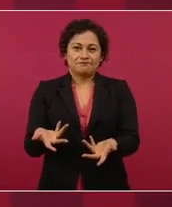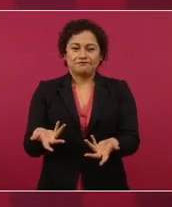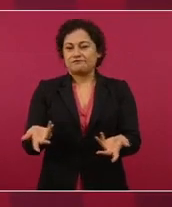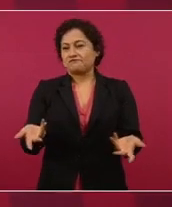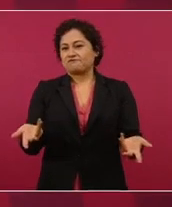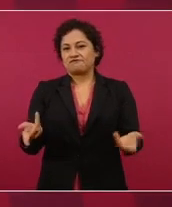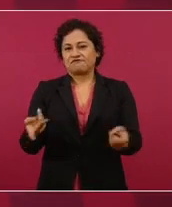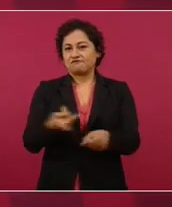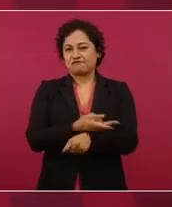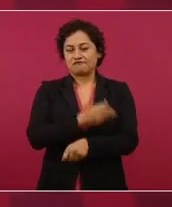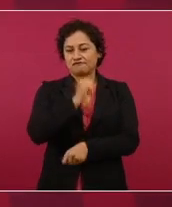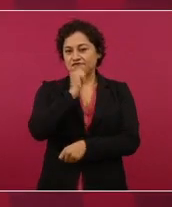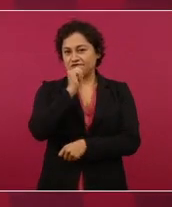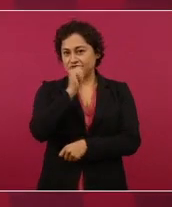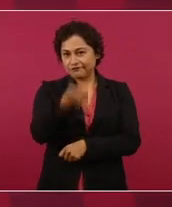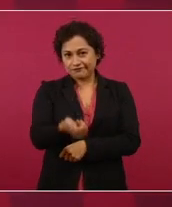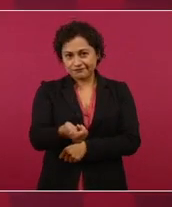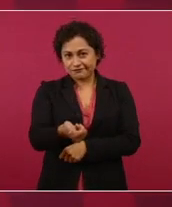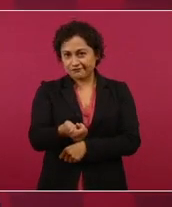pasa nada,